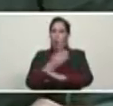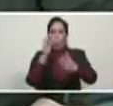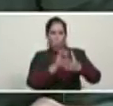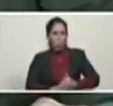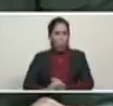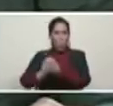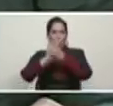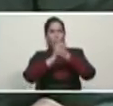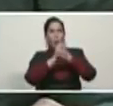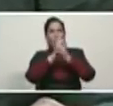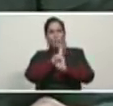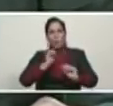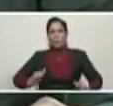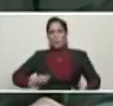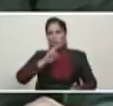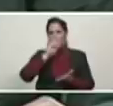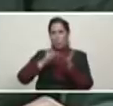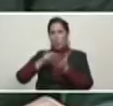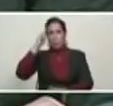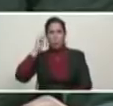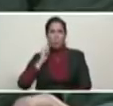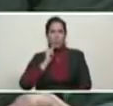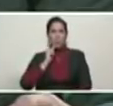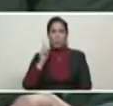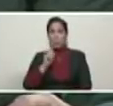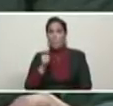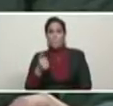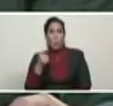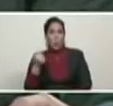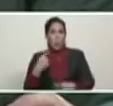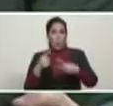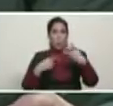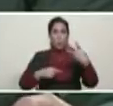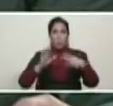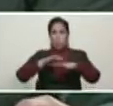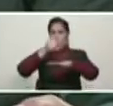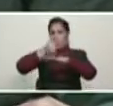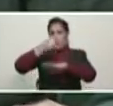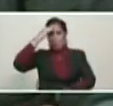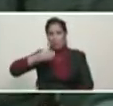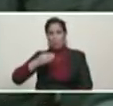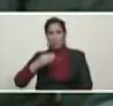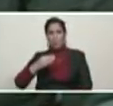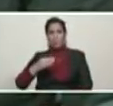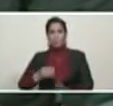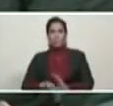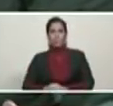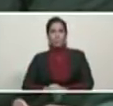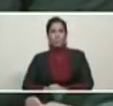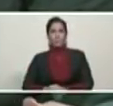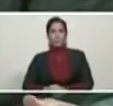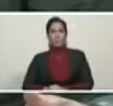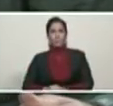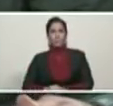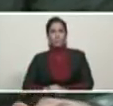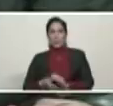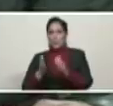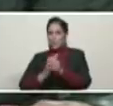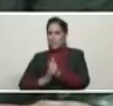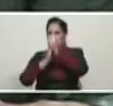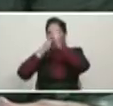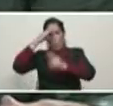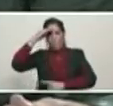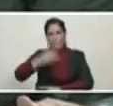Fuerza Armada como estamos. No es poca cosa, mi comandante en jefe, y no quiero hacer alarde de esto, del liderazgo